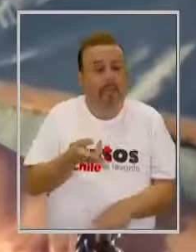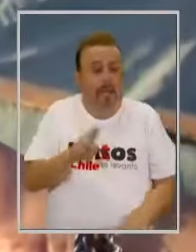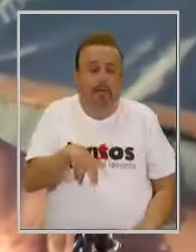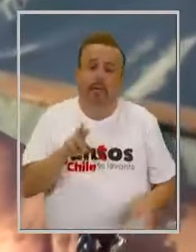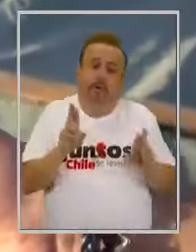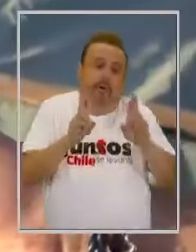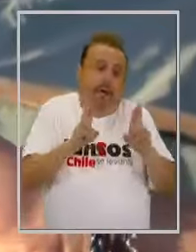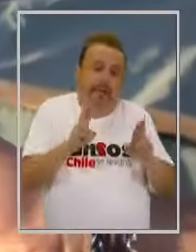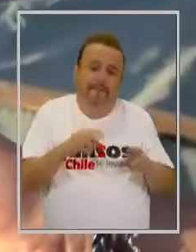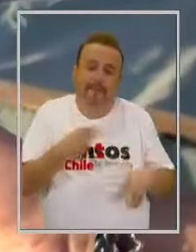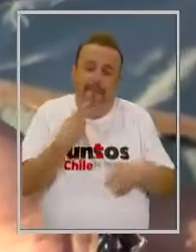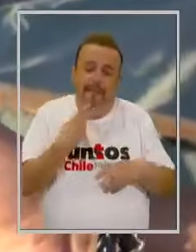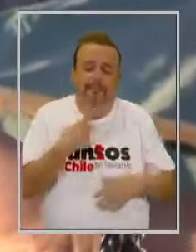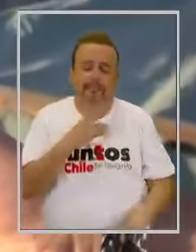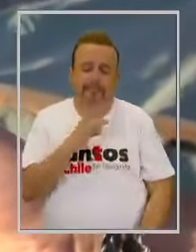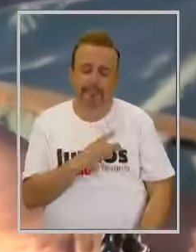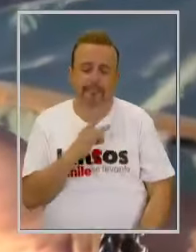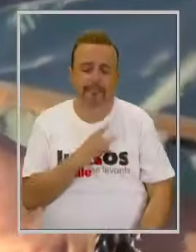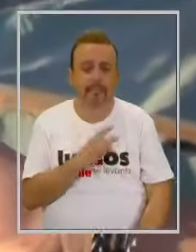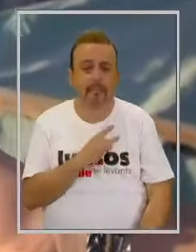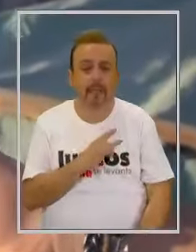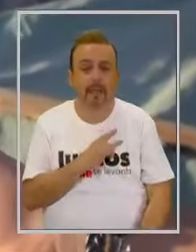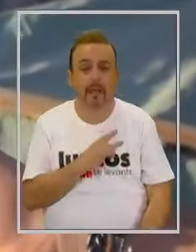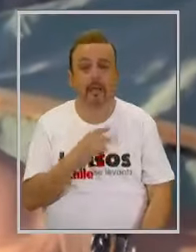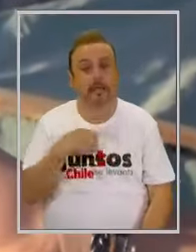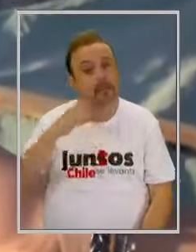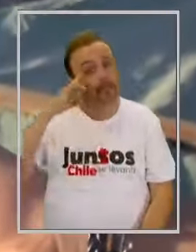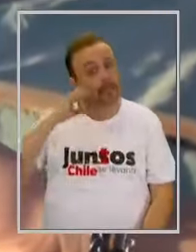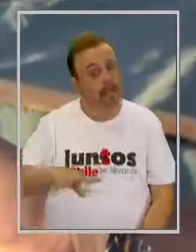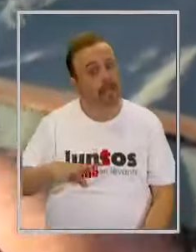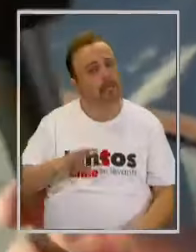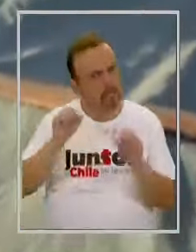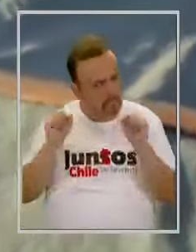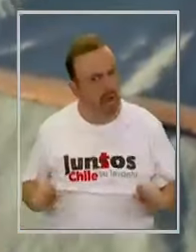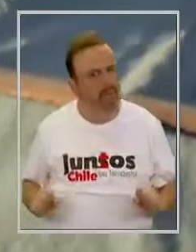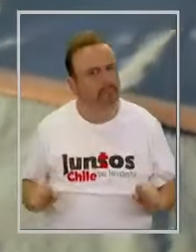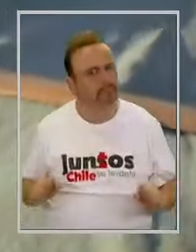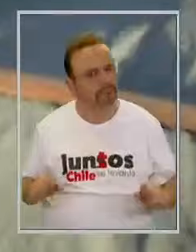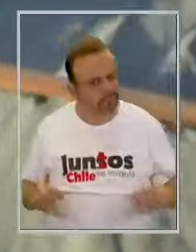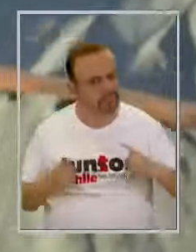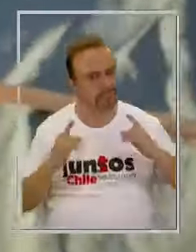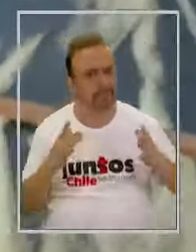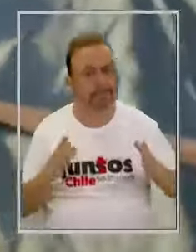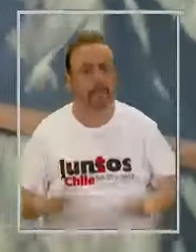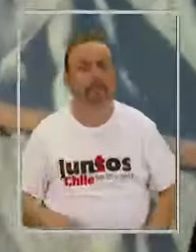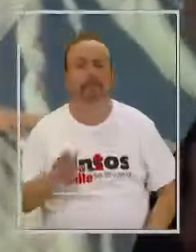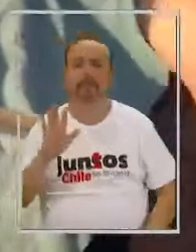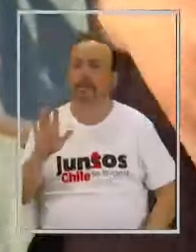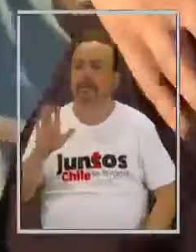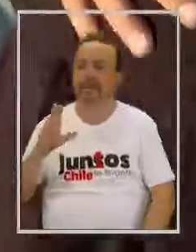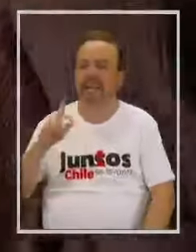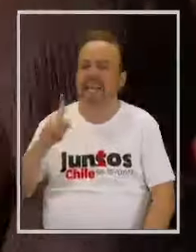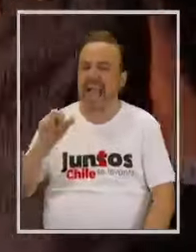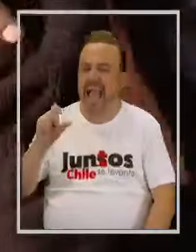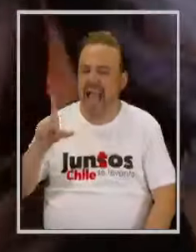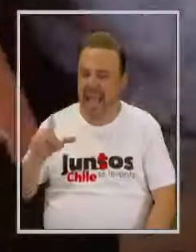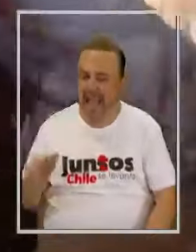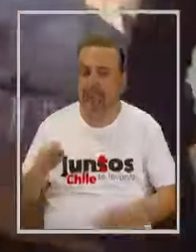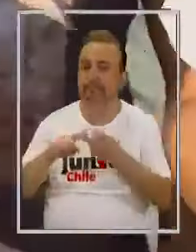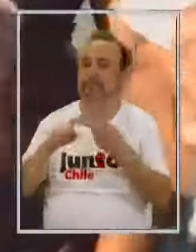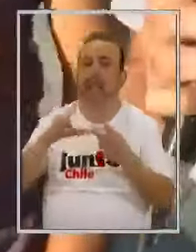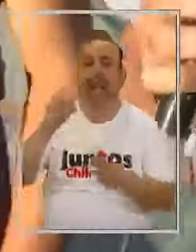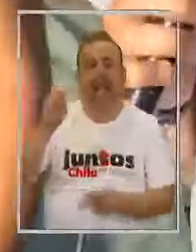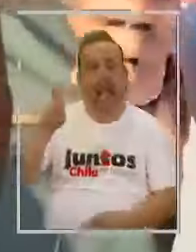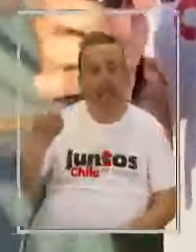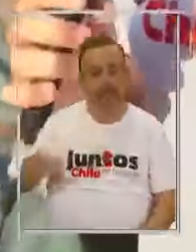normalidad pronto. Es muy doloroso, pero sabemos que se puede. Sí. Carla, Carmen Gloria, la familia